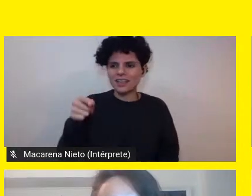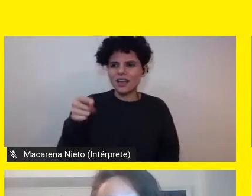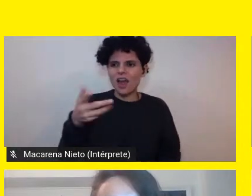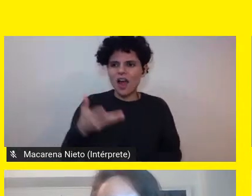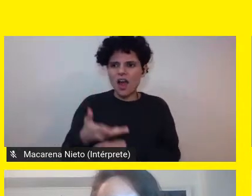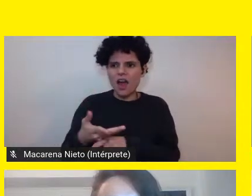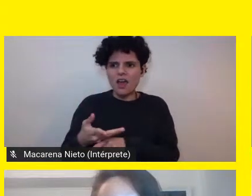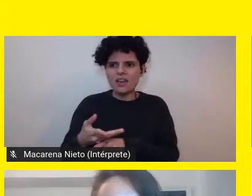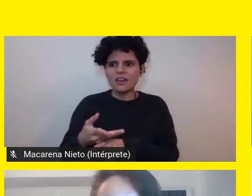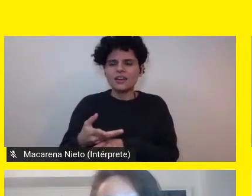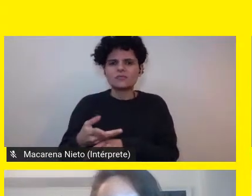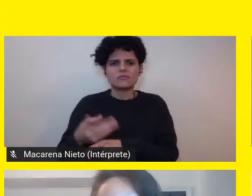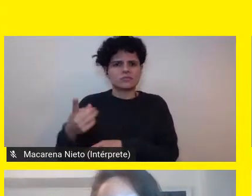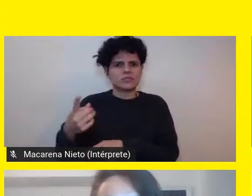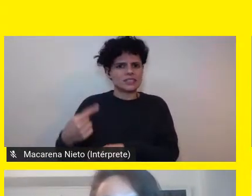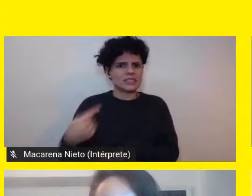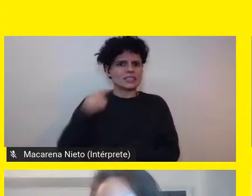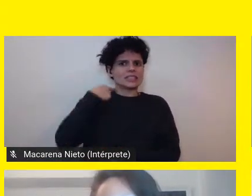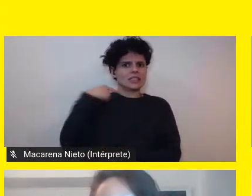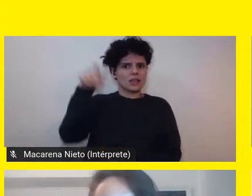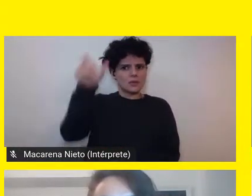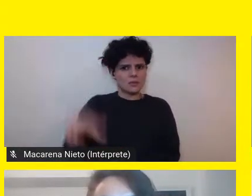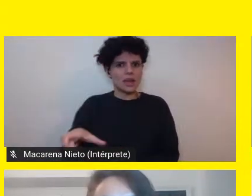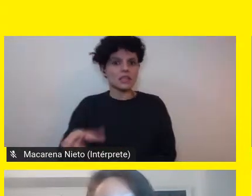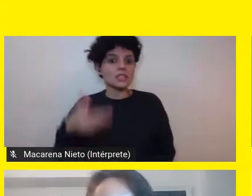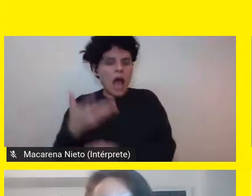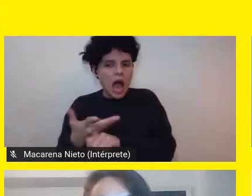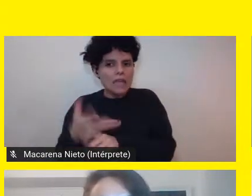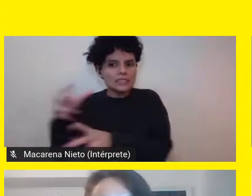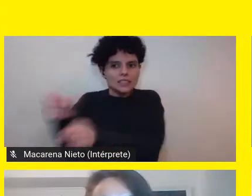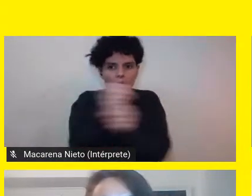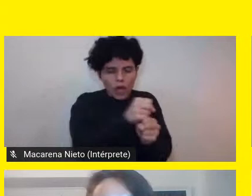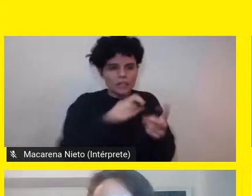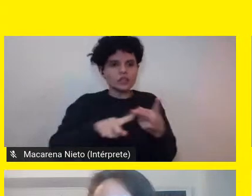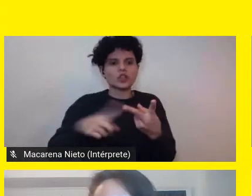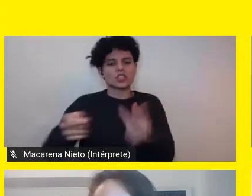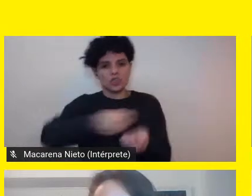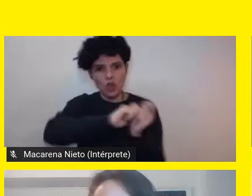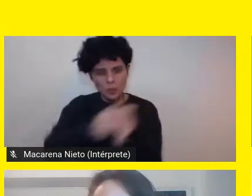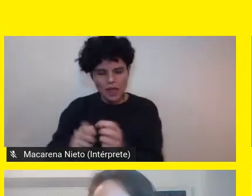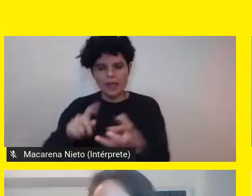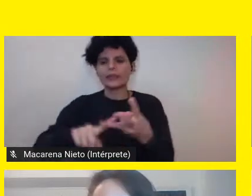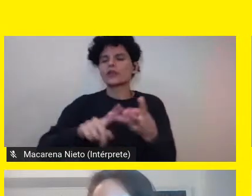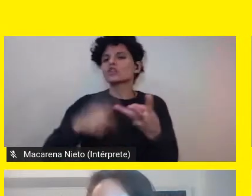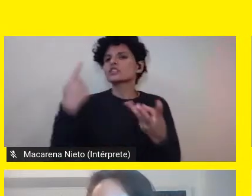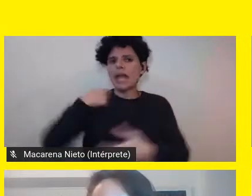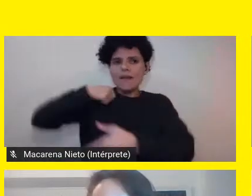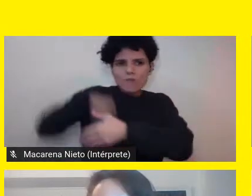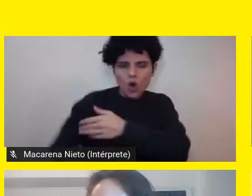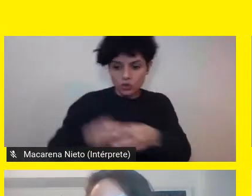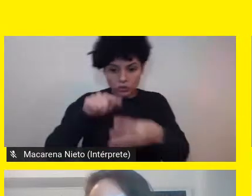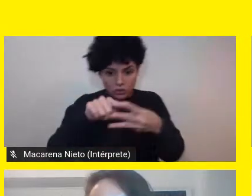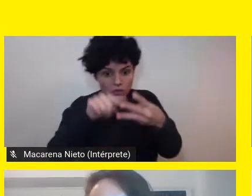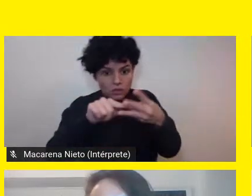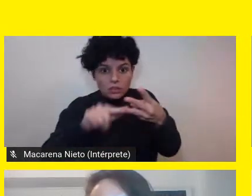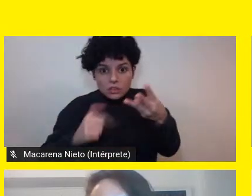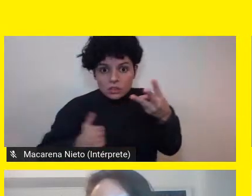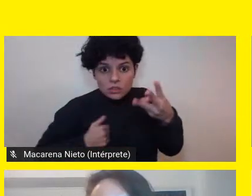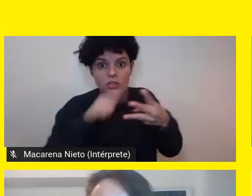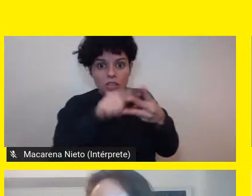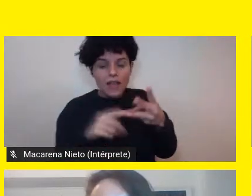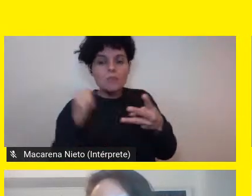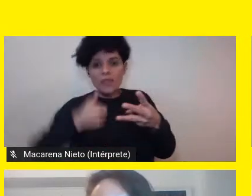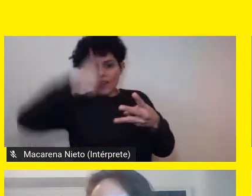vamos a establecer que hay tormentos, si hay secuestro, hay secuestro, si hay un aborto forzado, hay aborto forzado, y que esto se establezca en una sentencia. Si